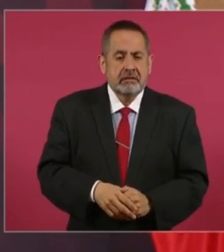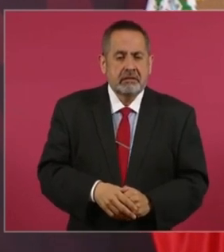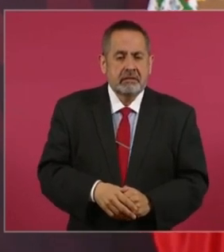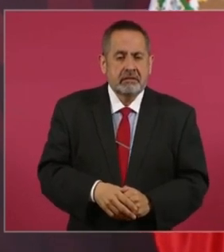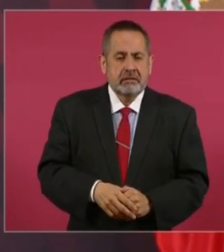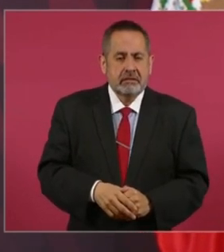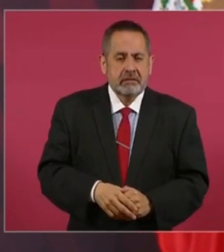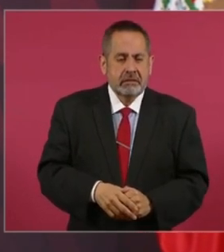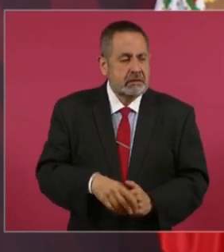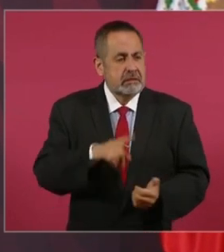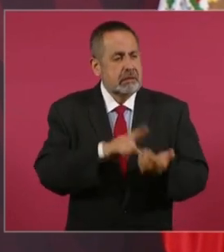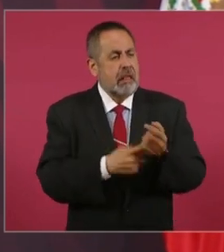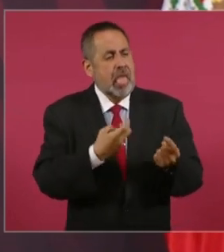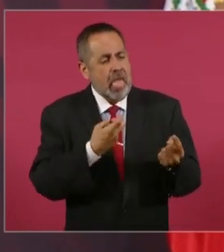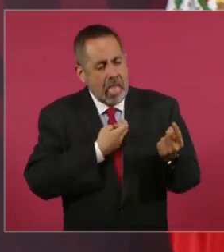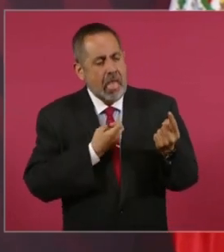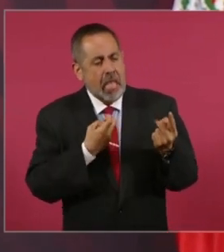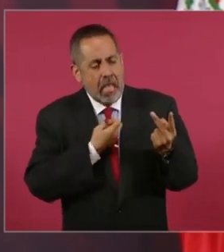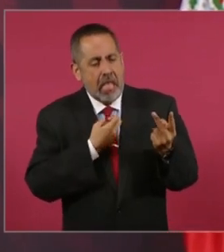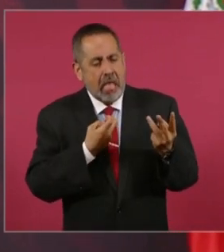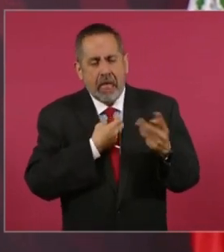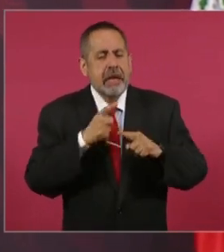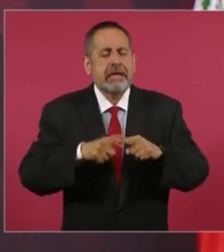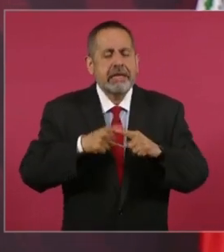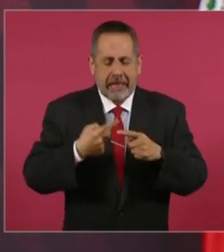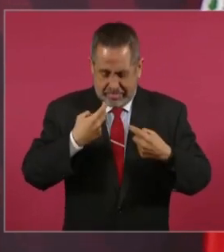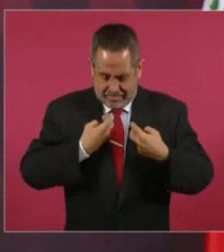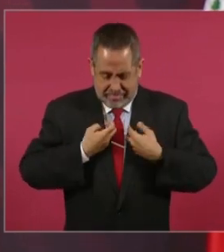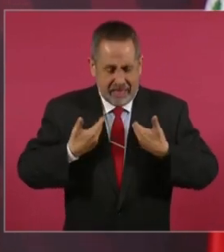Sí, pero ¿y quién es el cliente principal de Loret?